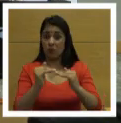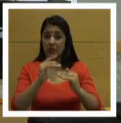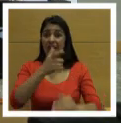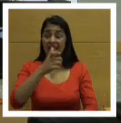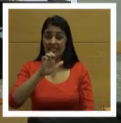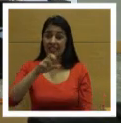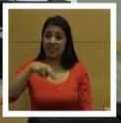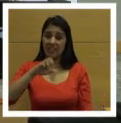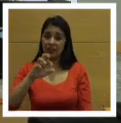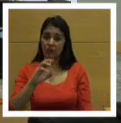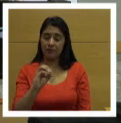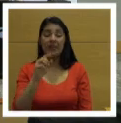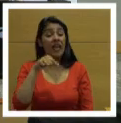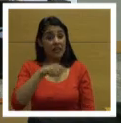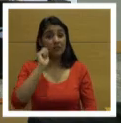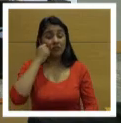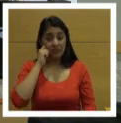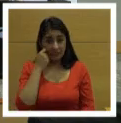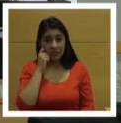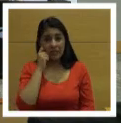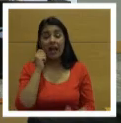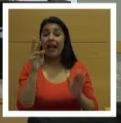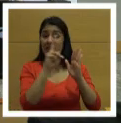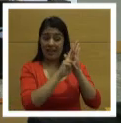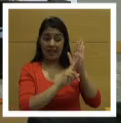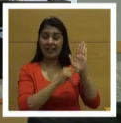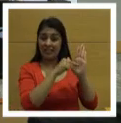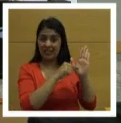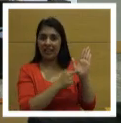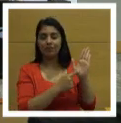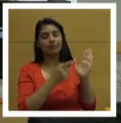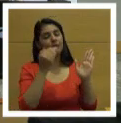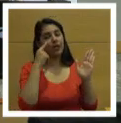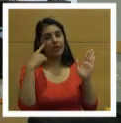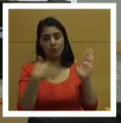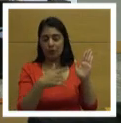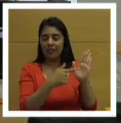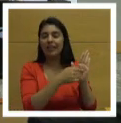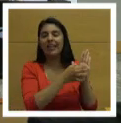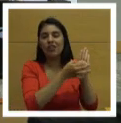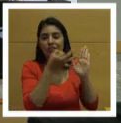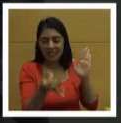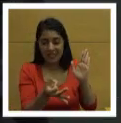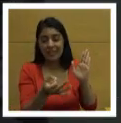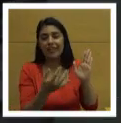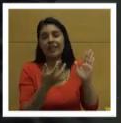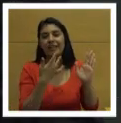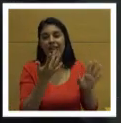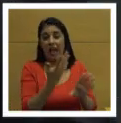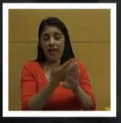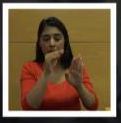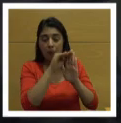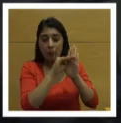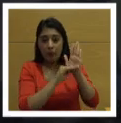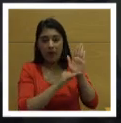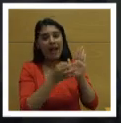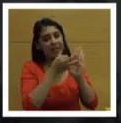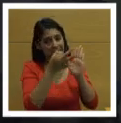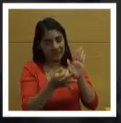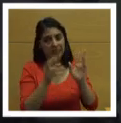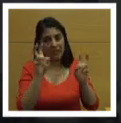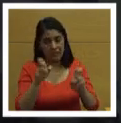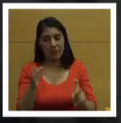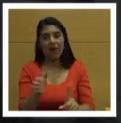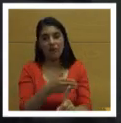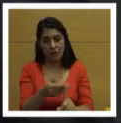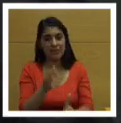mismo justifica que las reglas de Brasilia lo aborden de manera particular en varios de sus números.